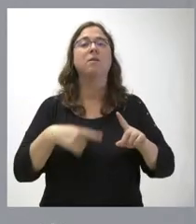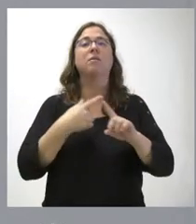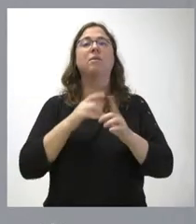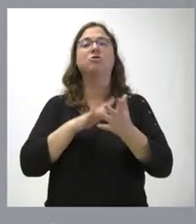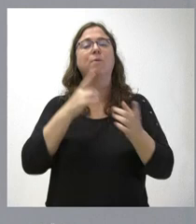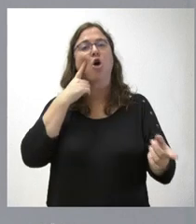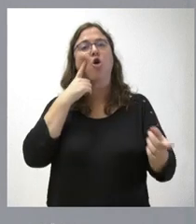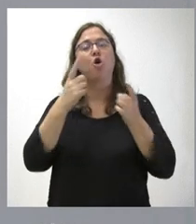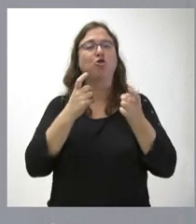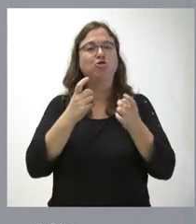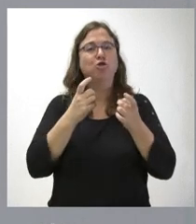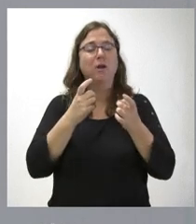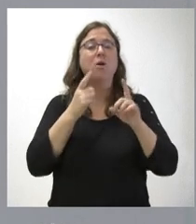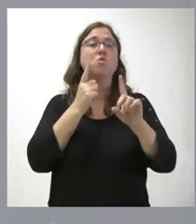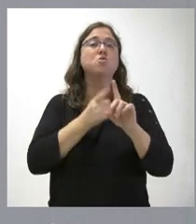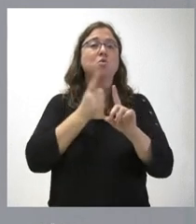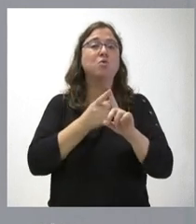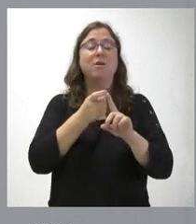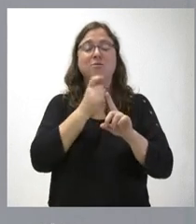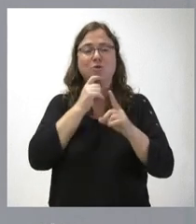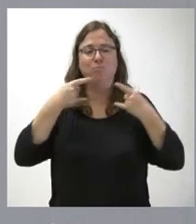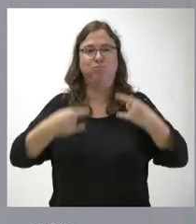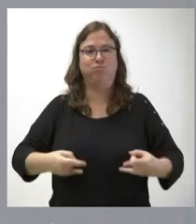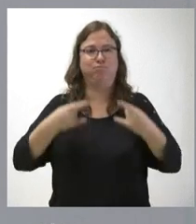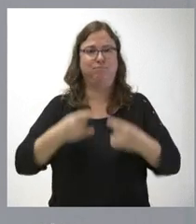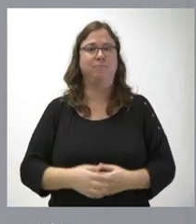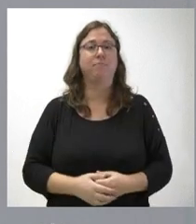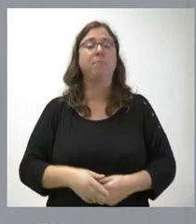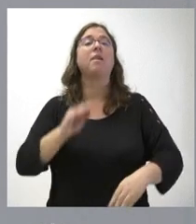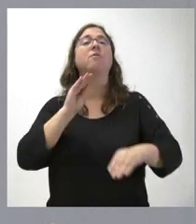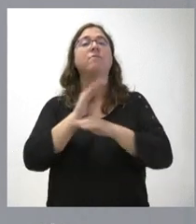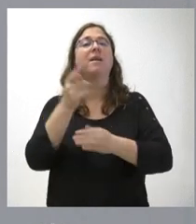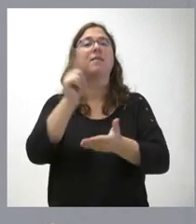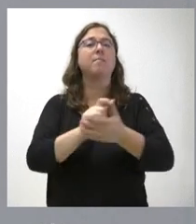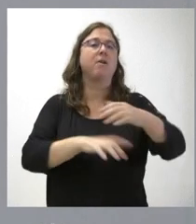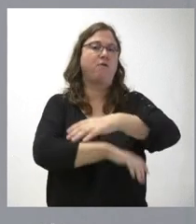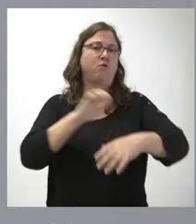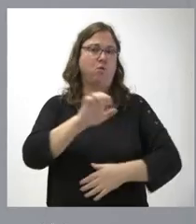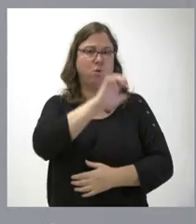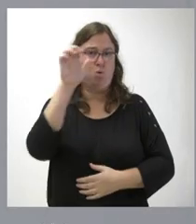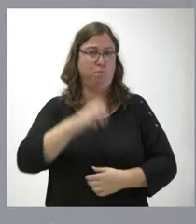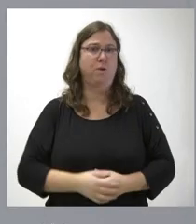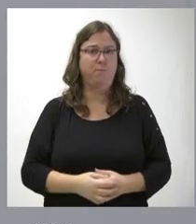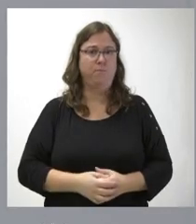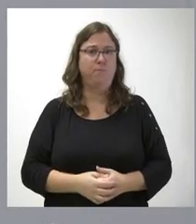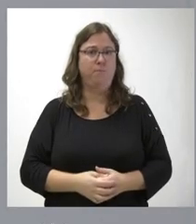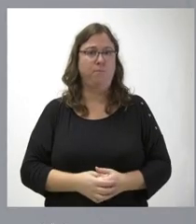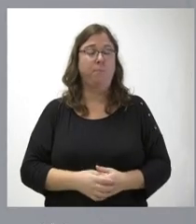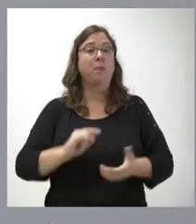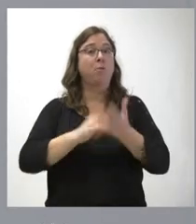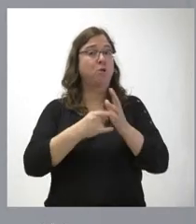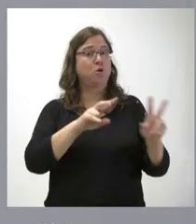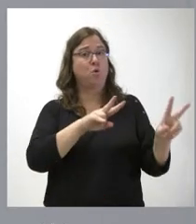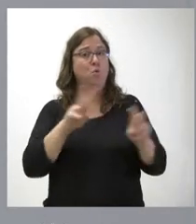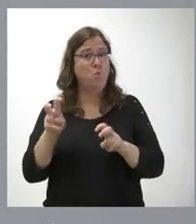controlado por el usuario al contar con un sistema monitorizado también se financia con fondos europeos este nuevo proyecto está orientado